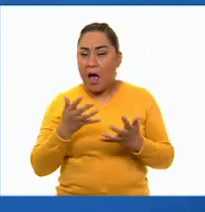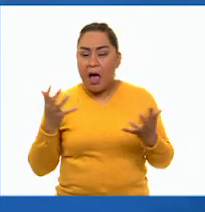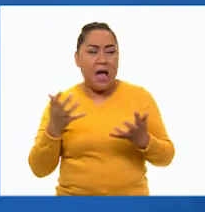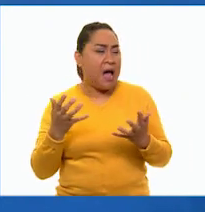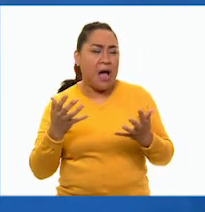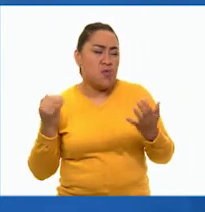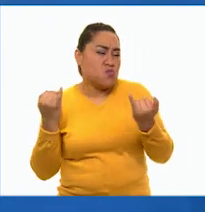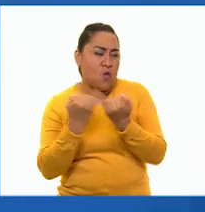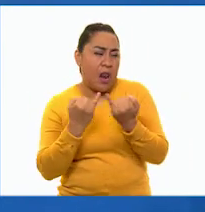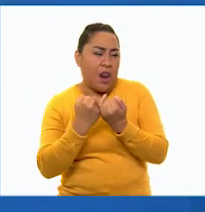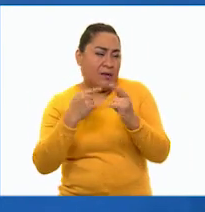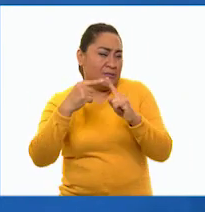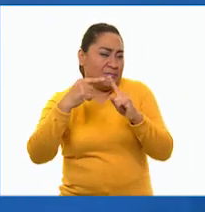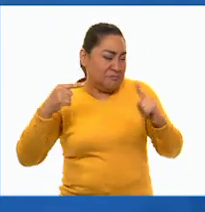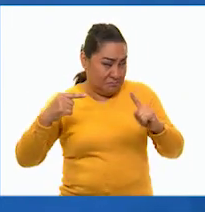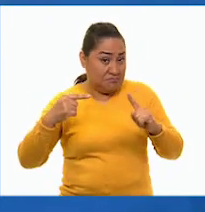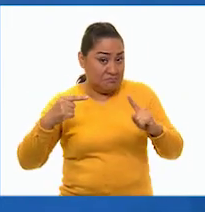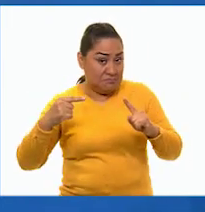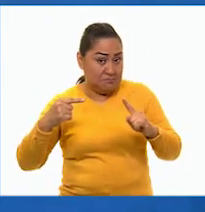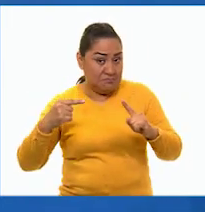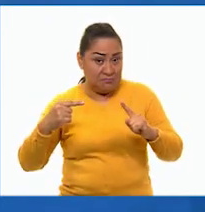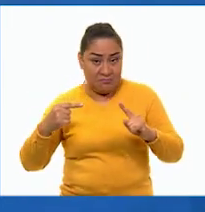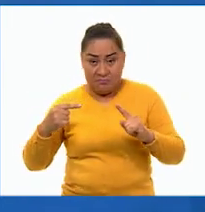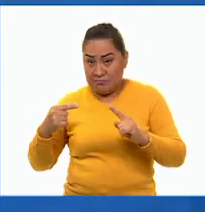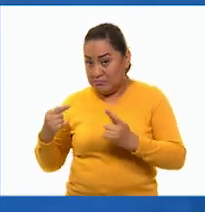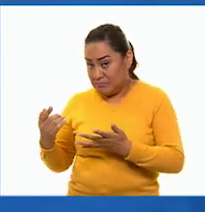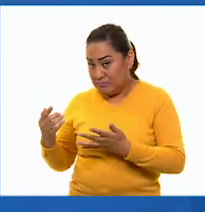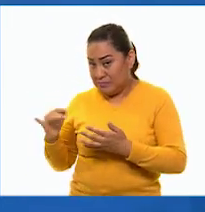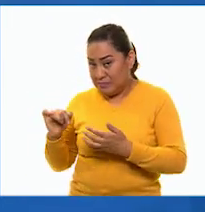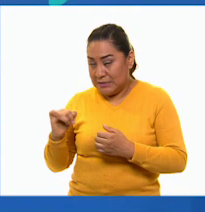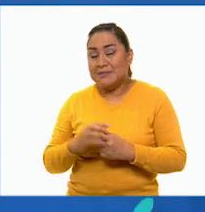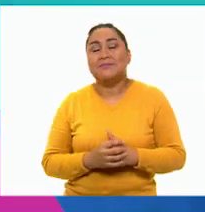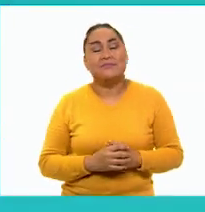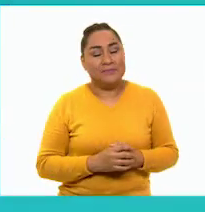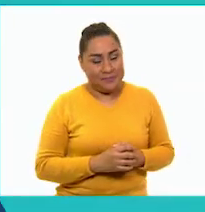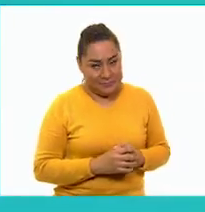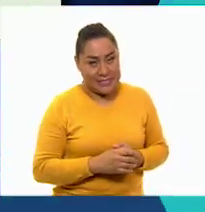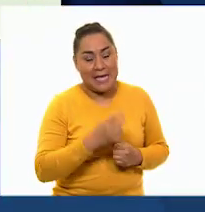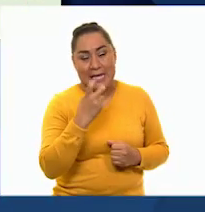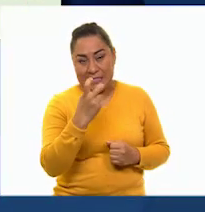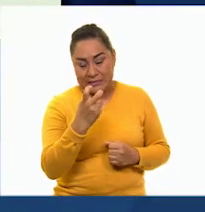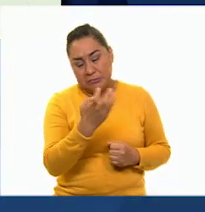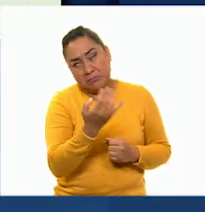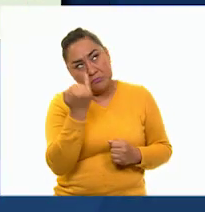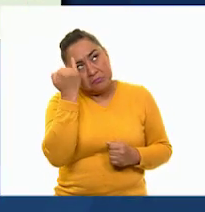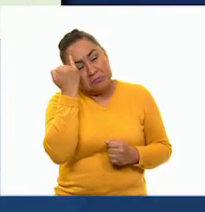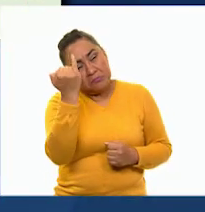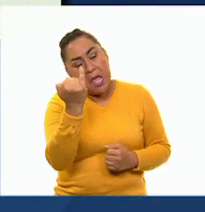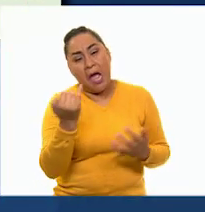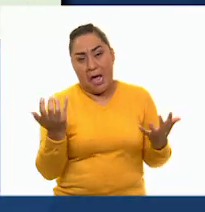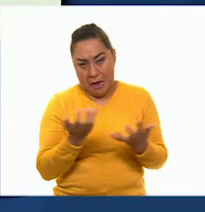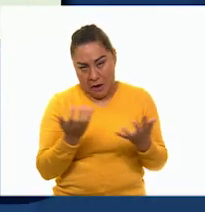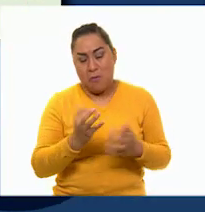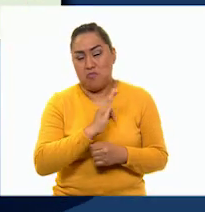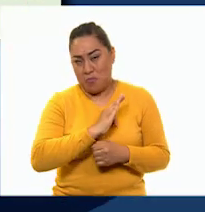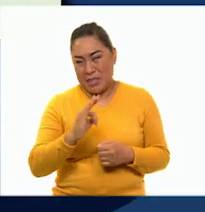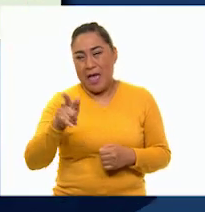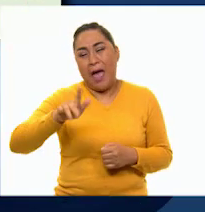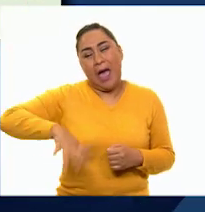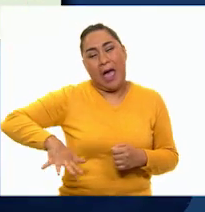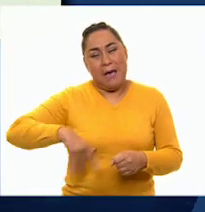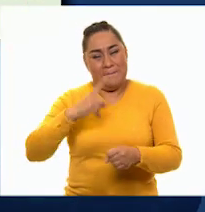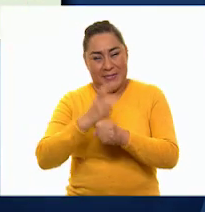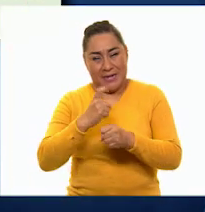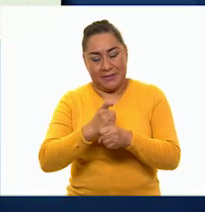procedimiento semejante al anterior, ¿cierto, maestra? Exactamente, María. Podemos seguir esa propuesta que nos hiciste al principio.